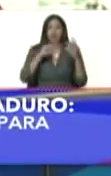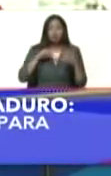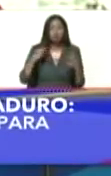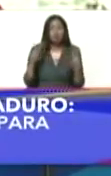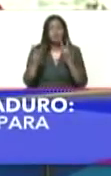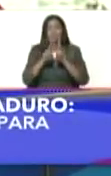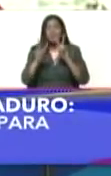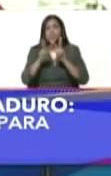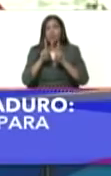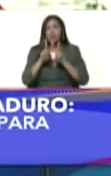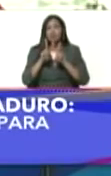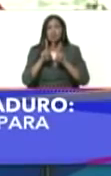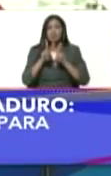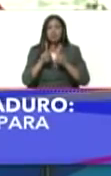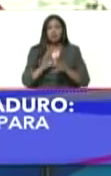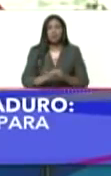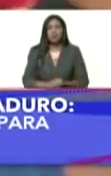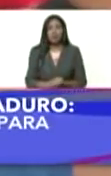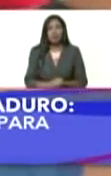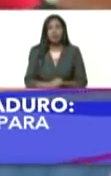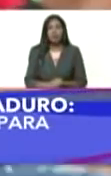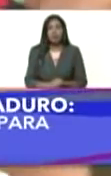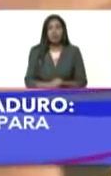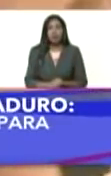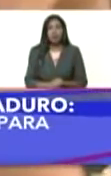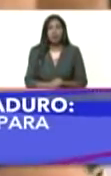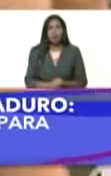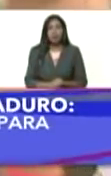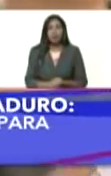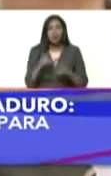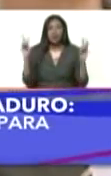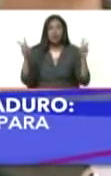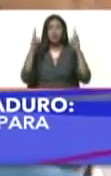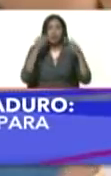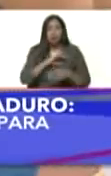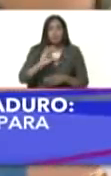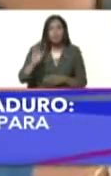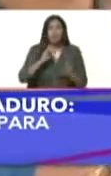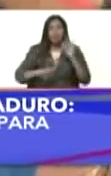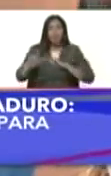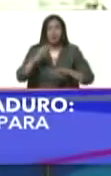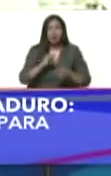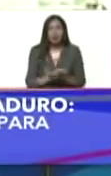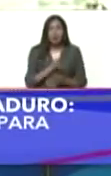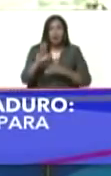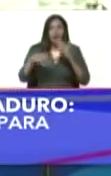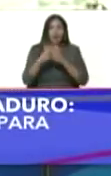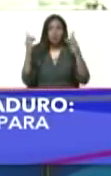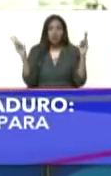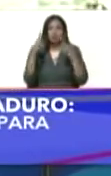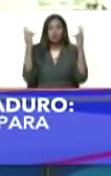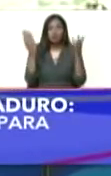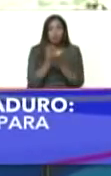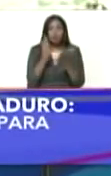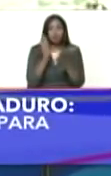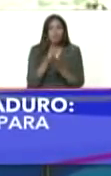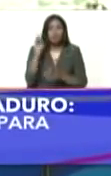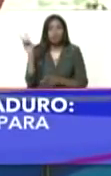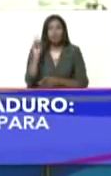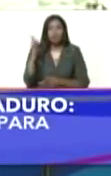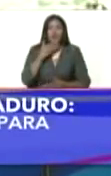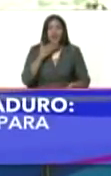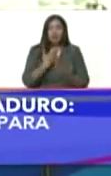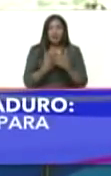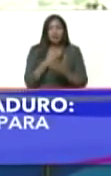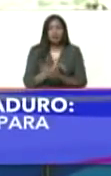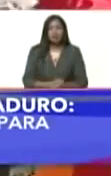Misión Vivienda Venezuela! ¡Viva! ¡Que viva la patria amada! ¡Hasta la victoria siempre, Venezuela!